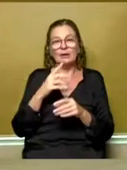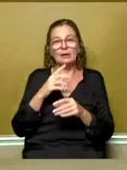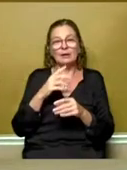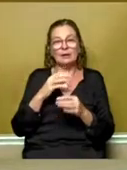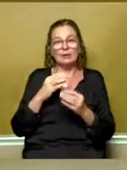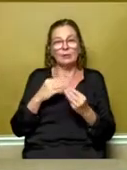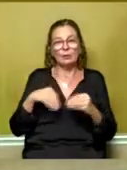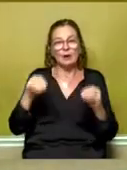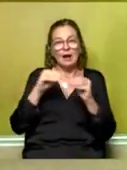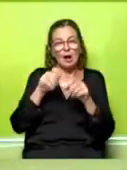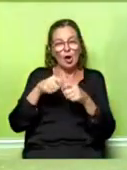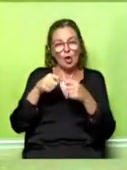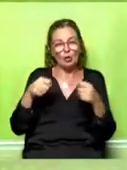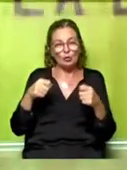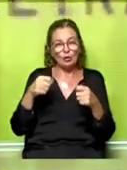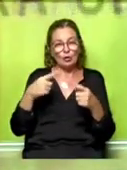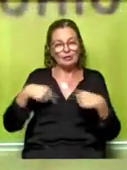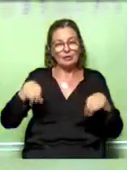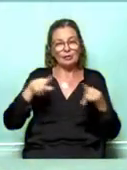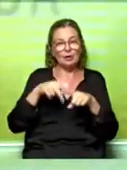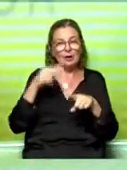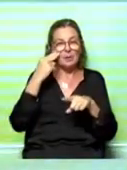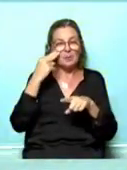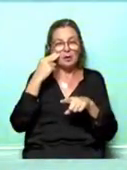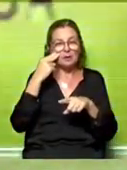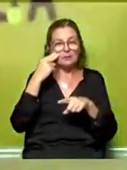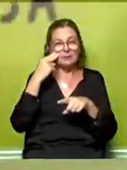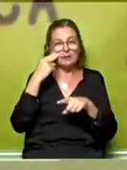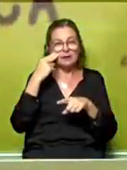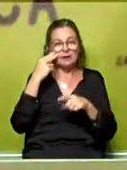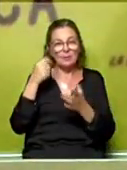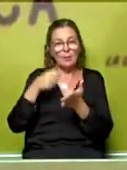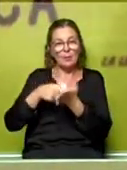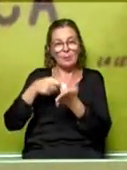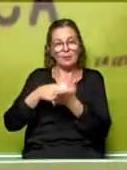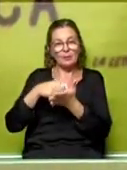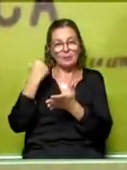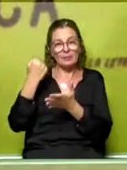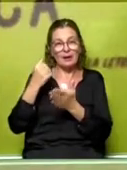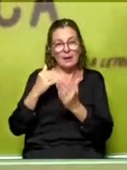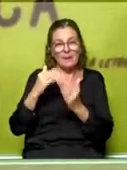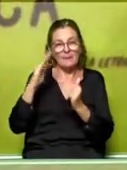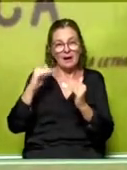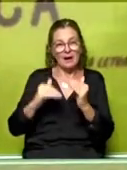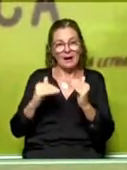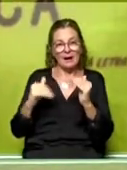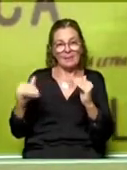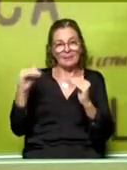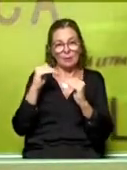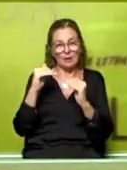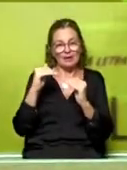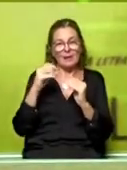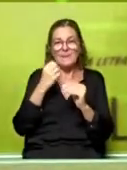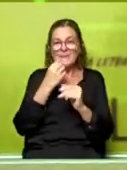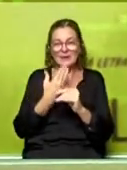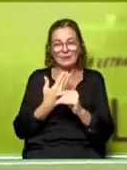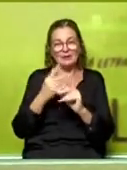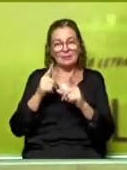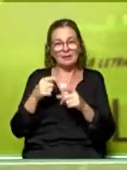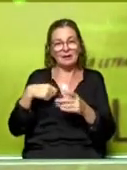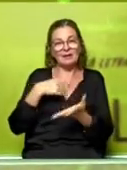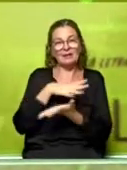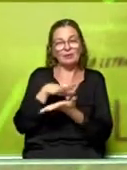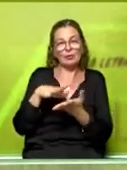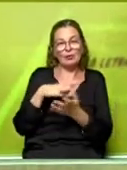colectiva de que el problema es una dicotomía entre tocar al gran capital, disminuir la desigualdad y mejorar, o sea, la situación